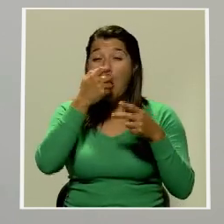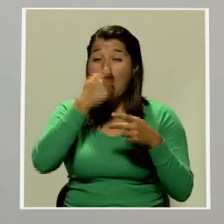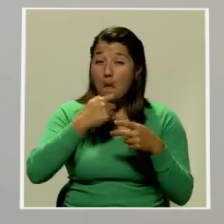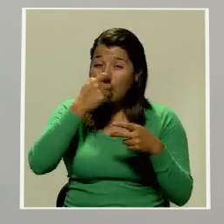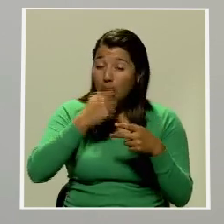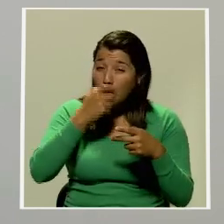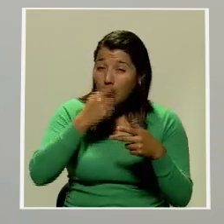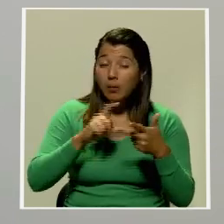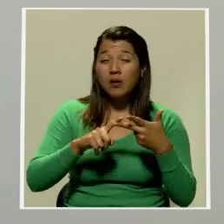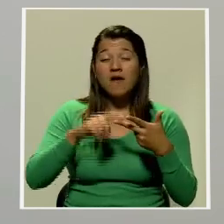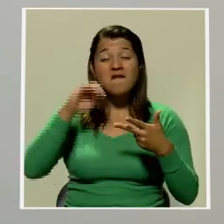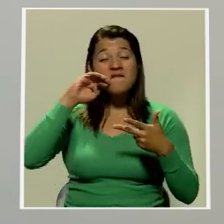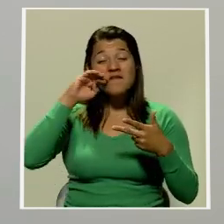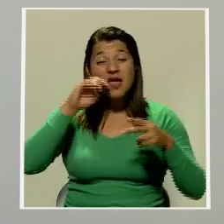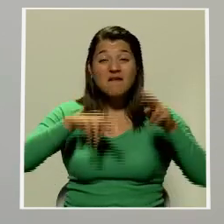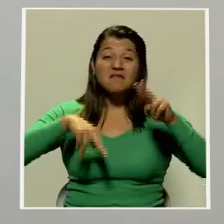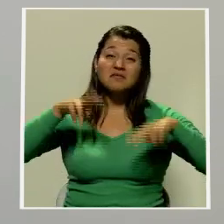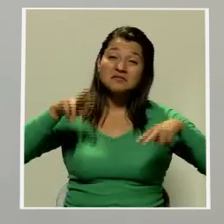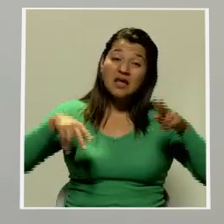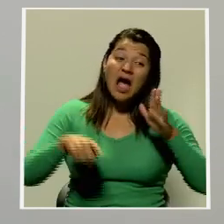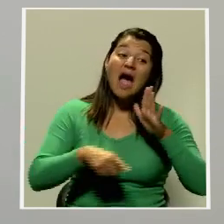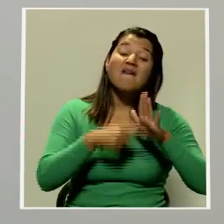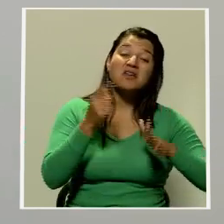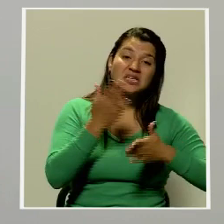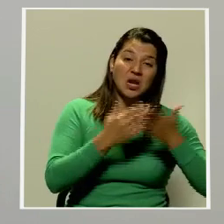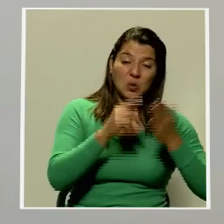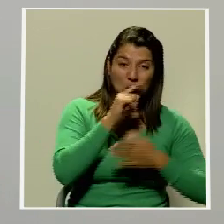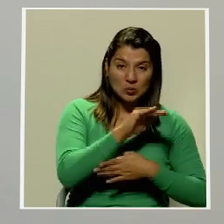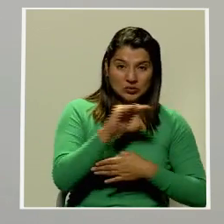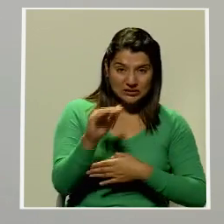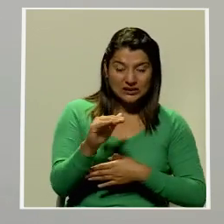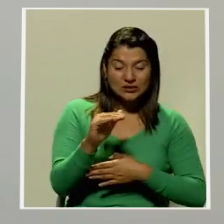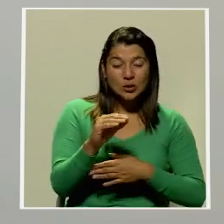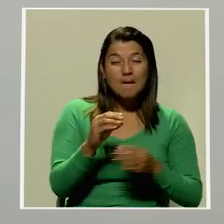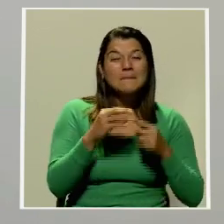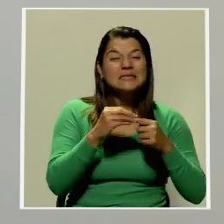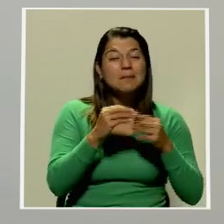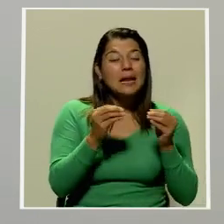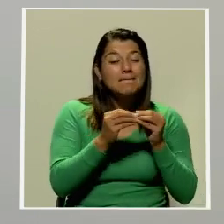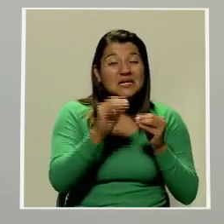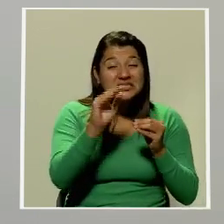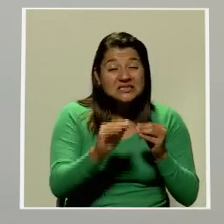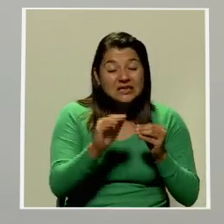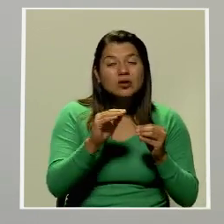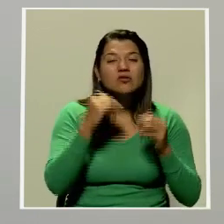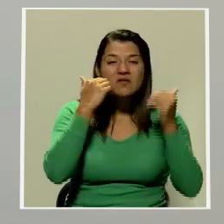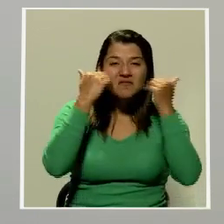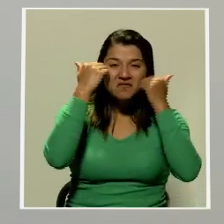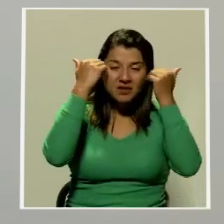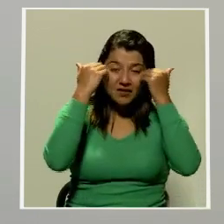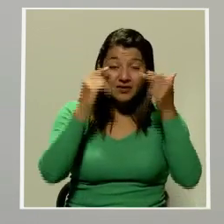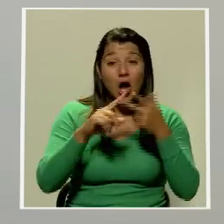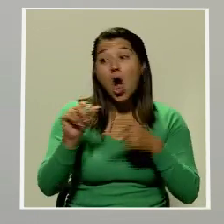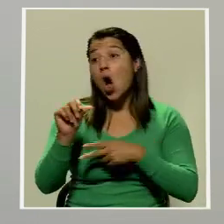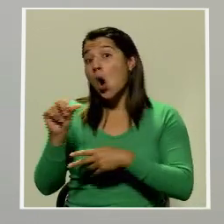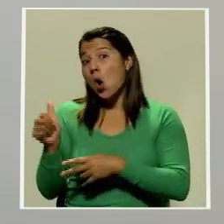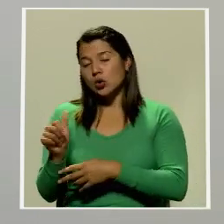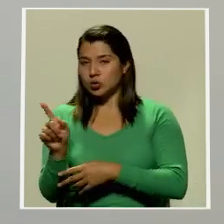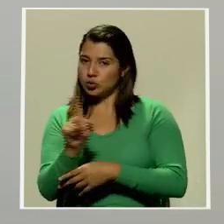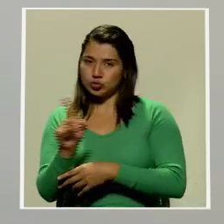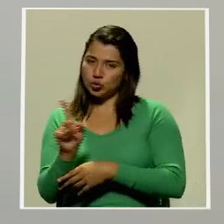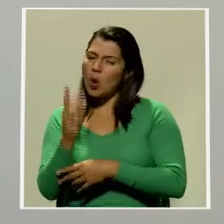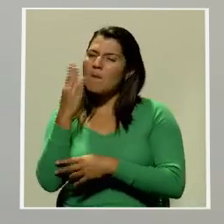fiebre es muy variable, hay algunos niños que la hacen, sobre todo los más pequeñitos, otros que su sistema inmunológico